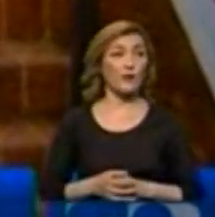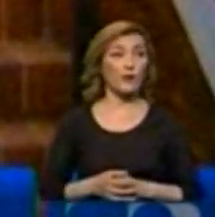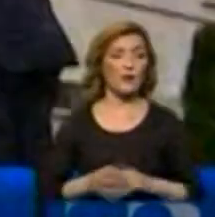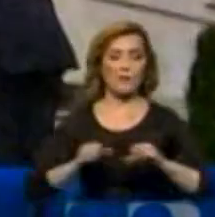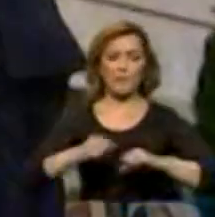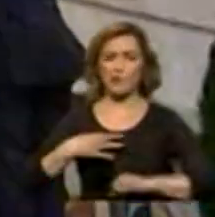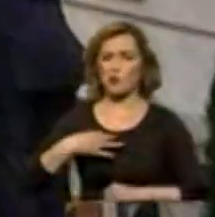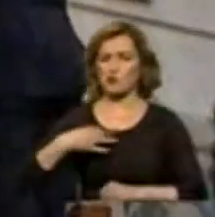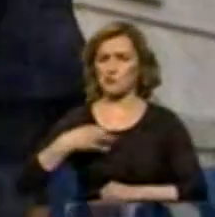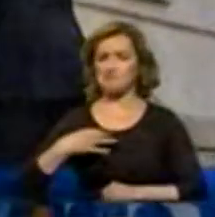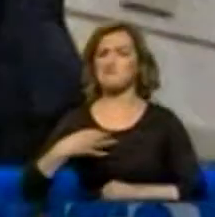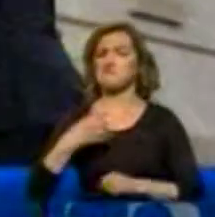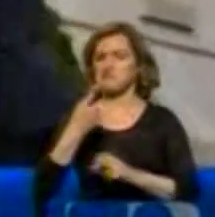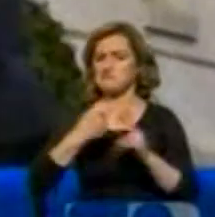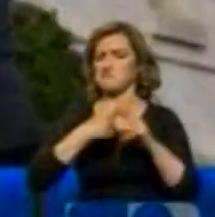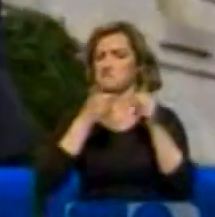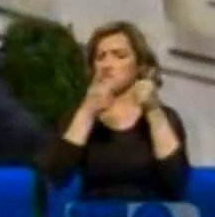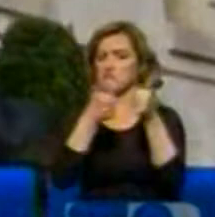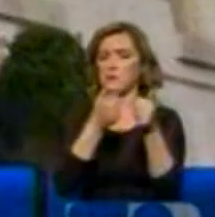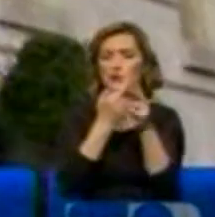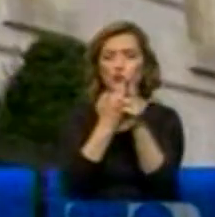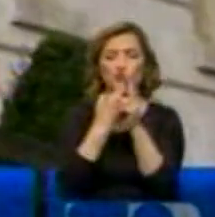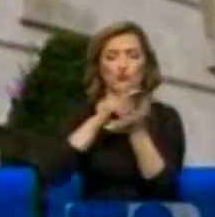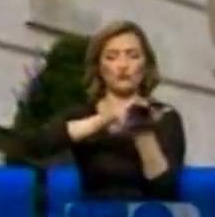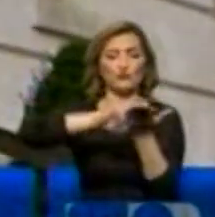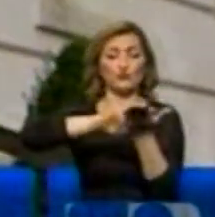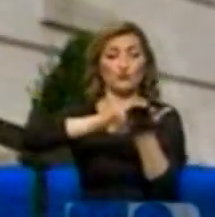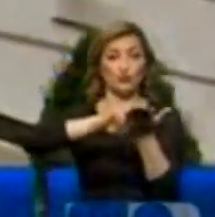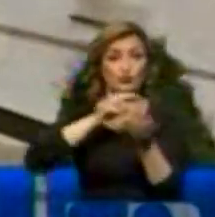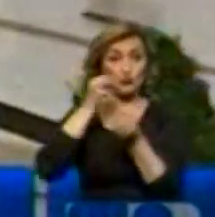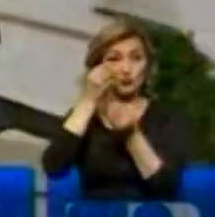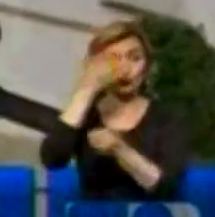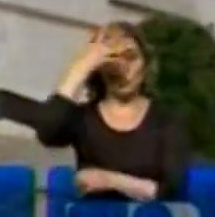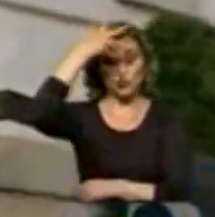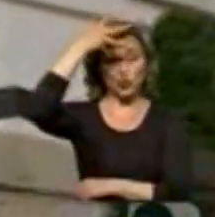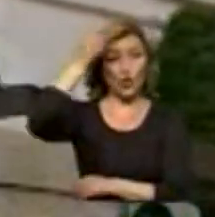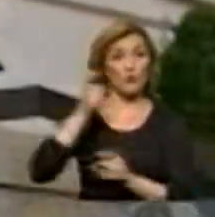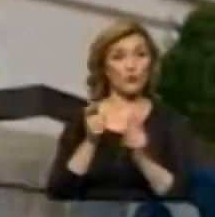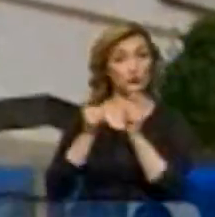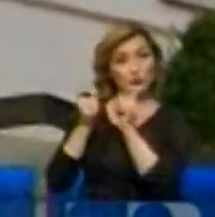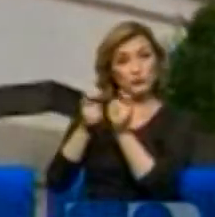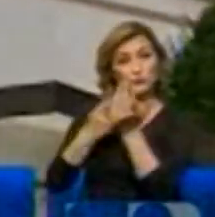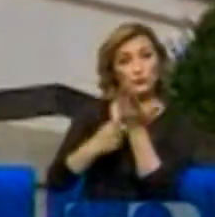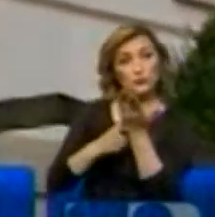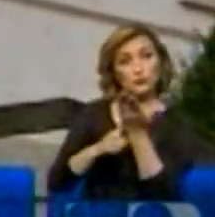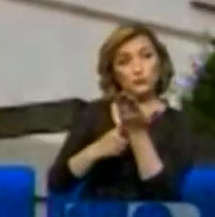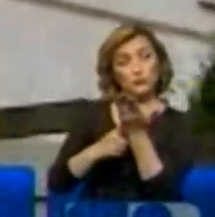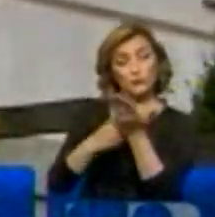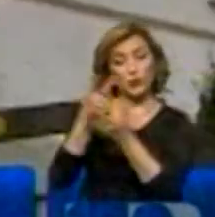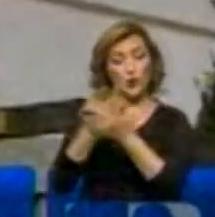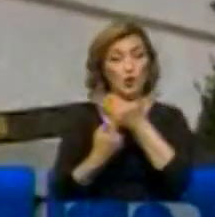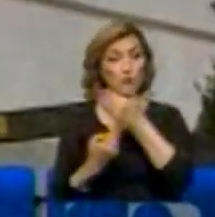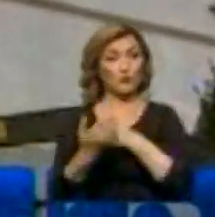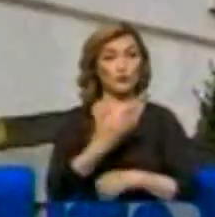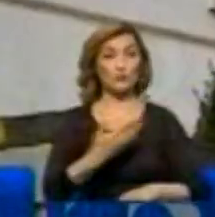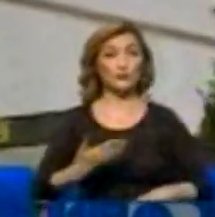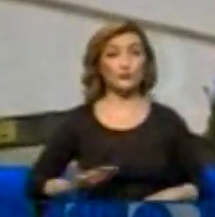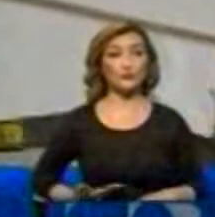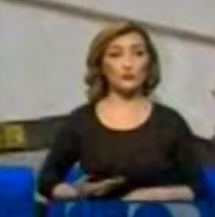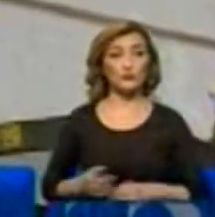inicio. Todos los resultados de estas reuniones serán entregadas a Trump y serán analizados entre ambos mandatarios.